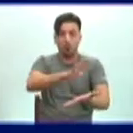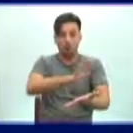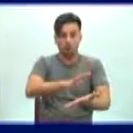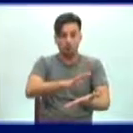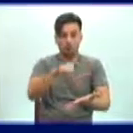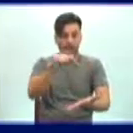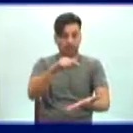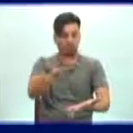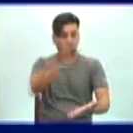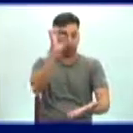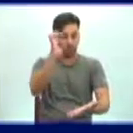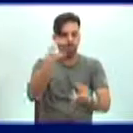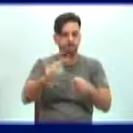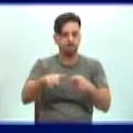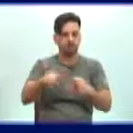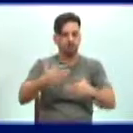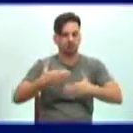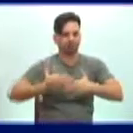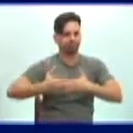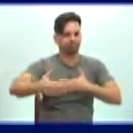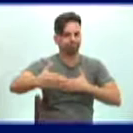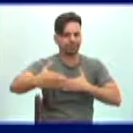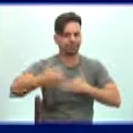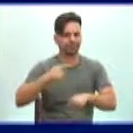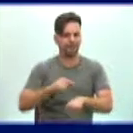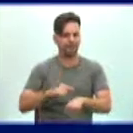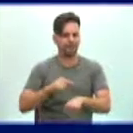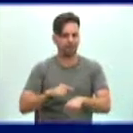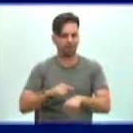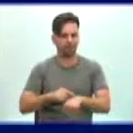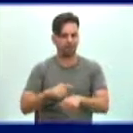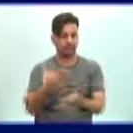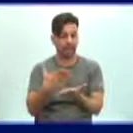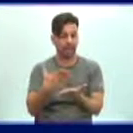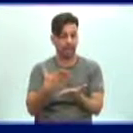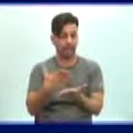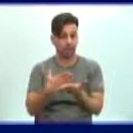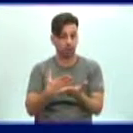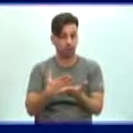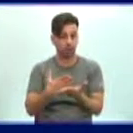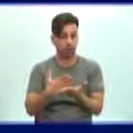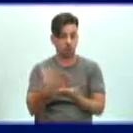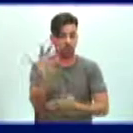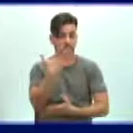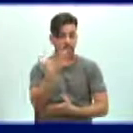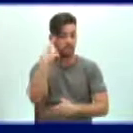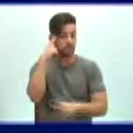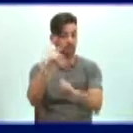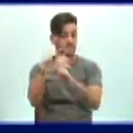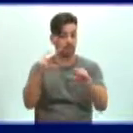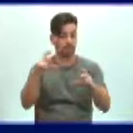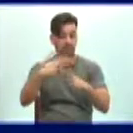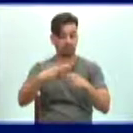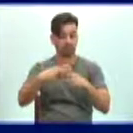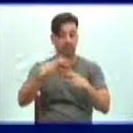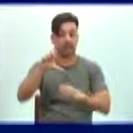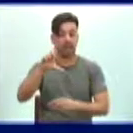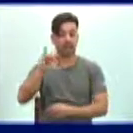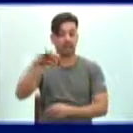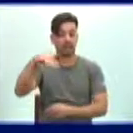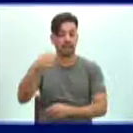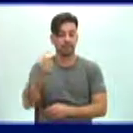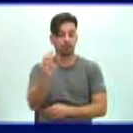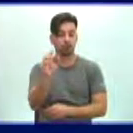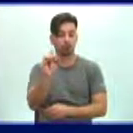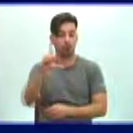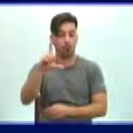De su estudio se encarga la climatología. Es importante que sepas que los mismos factores que estudiamos en el estado